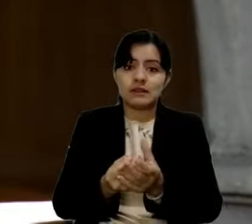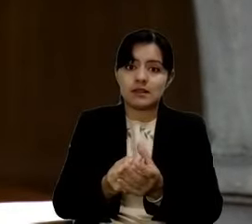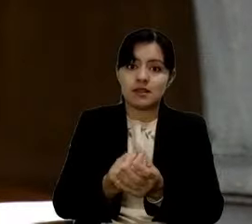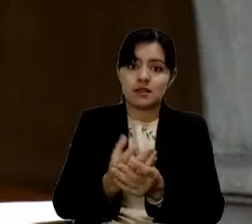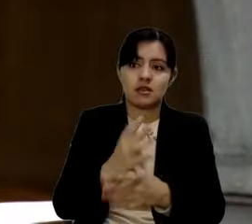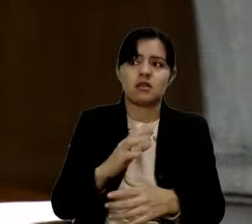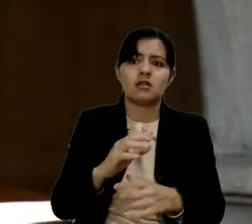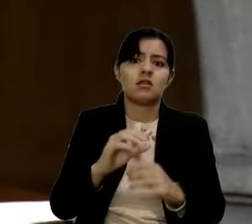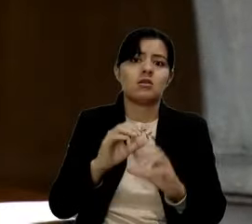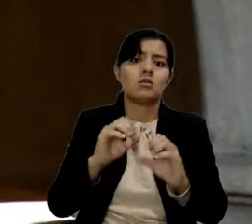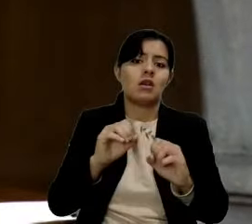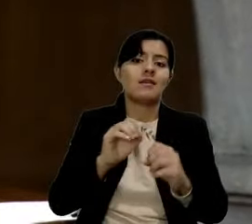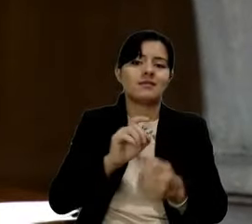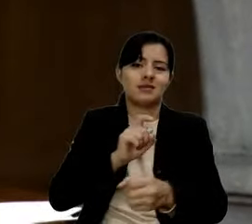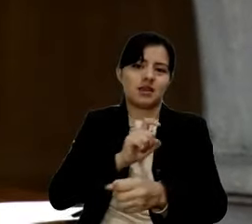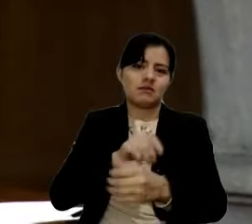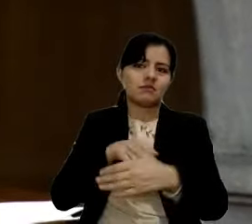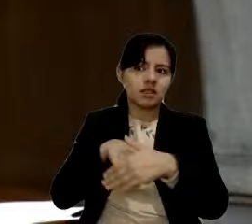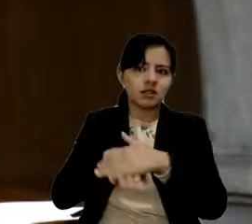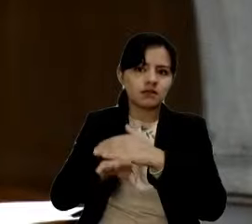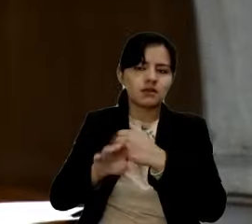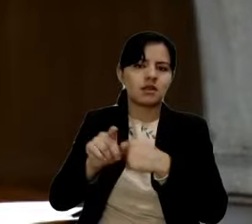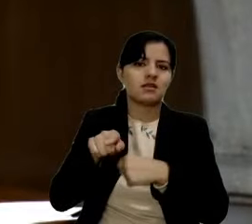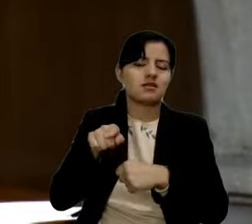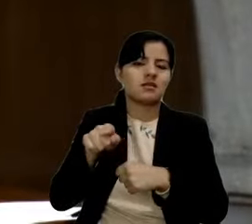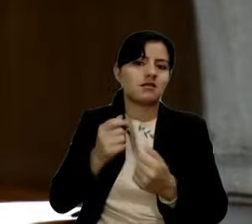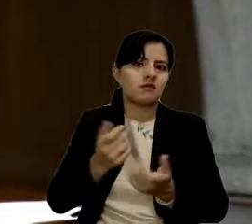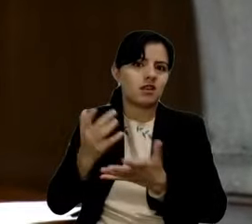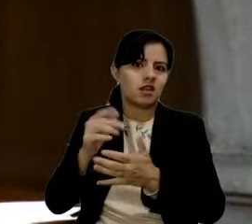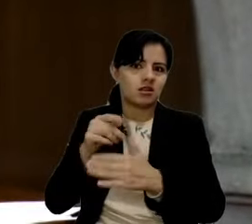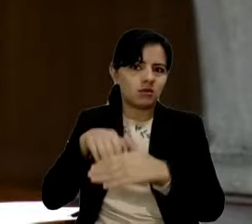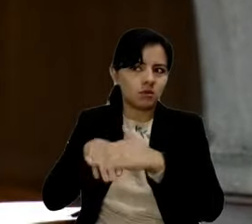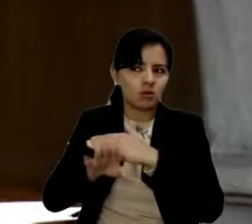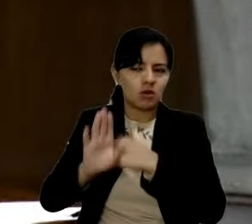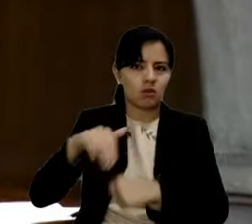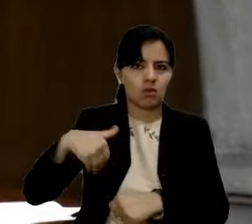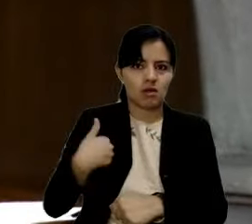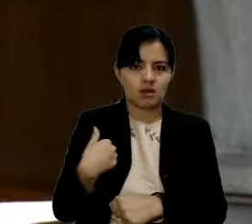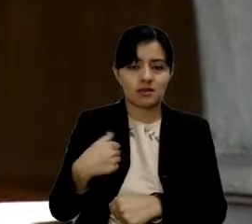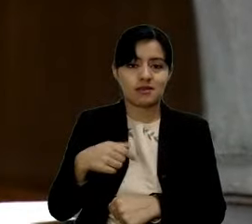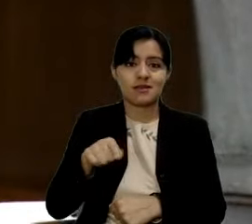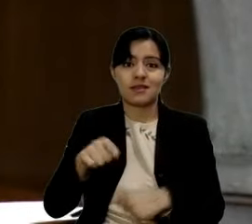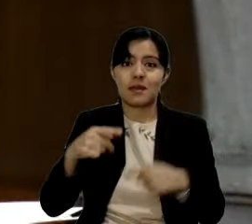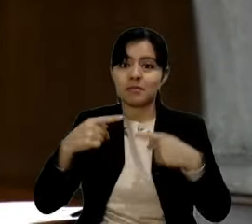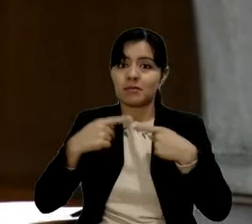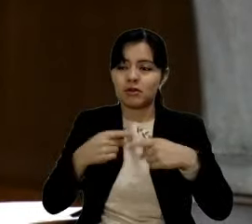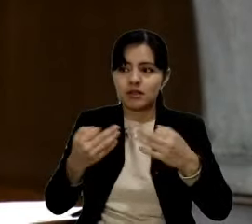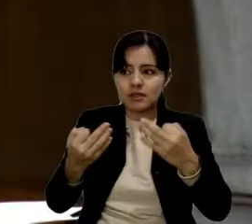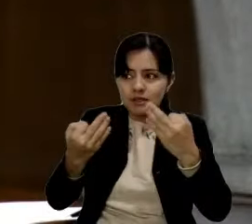su ingreso al corralón. Este testigo preferentemente será una persona